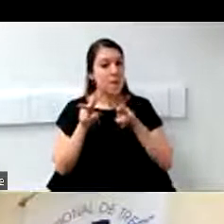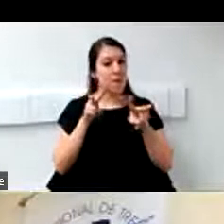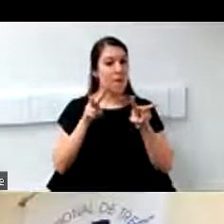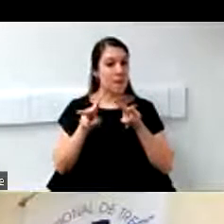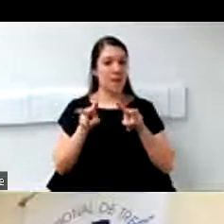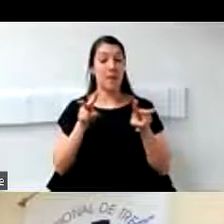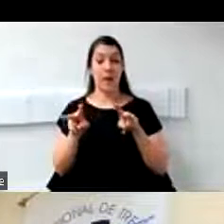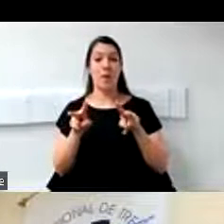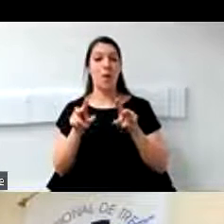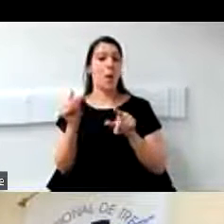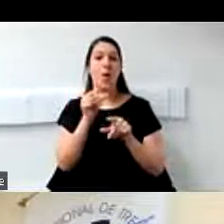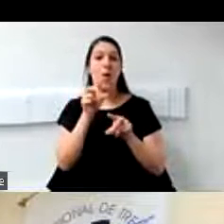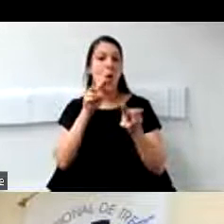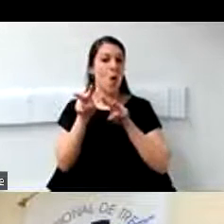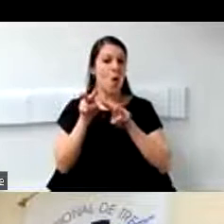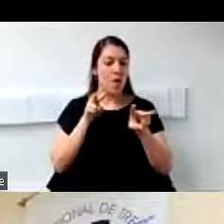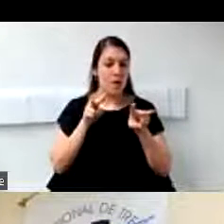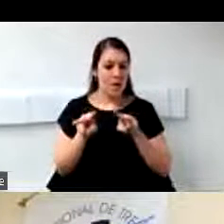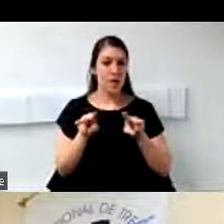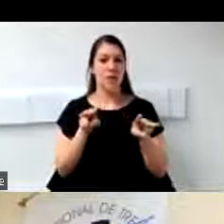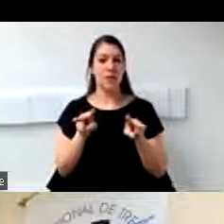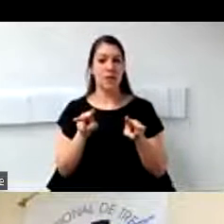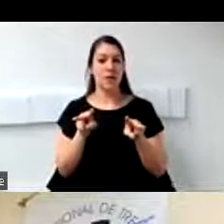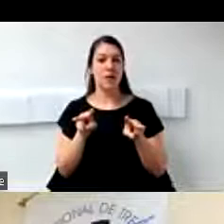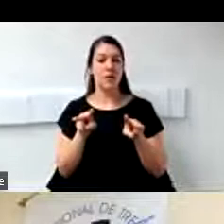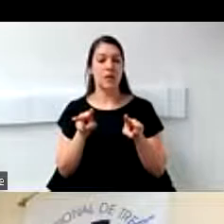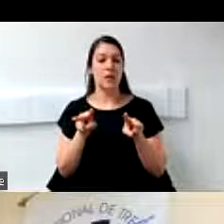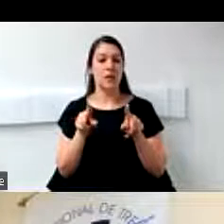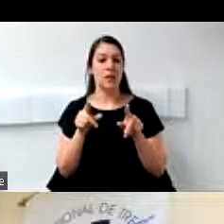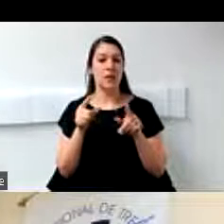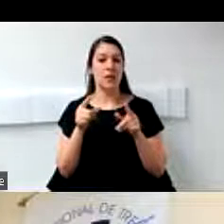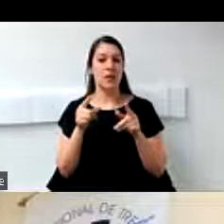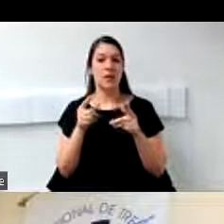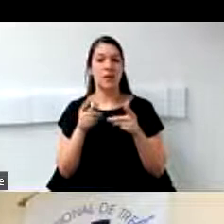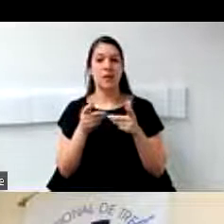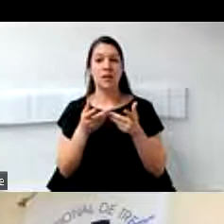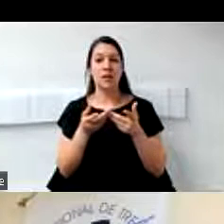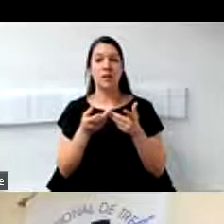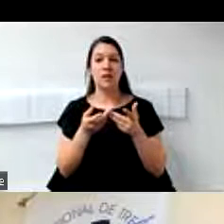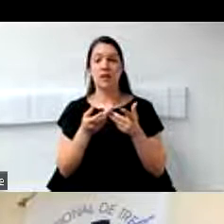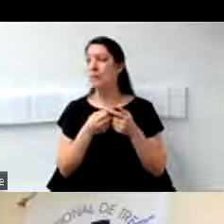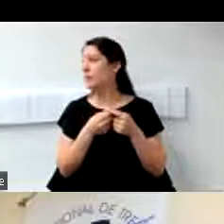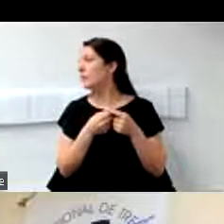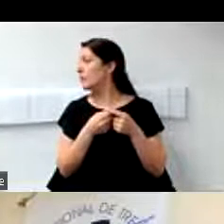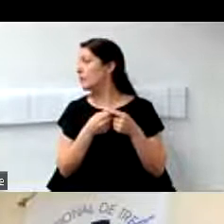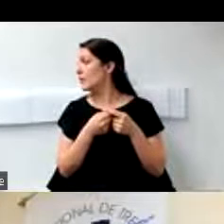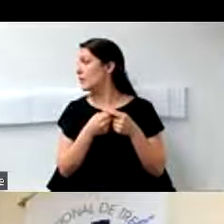qué poco miramos a los que miramos lo que se necesita, miramos lo poco que vemos, ¿no?